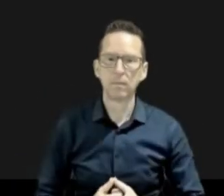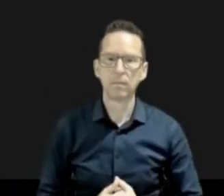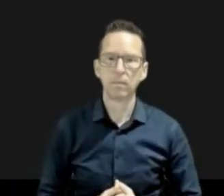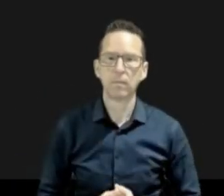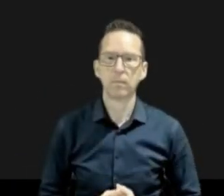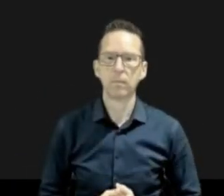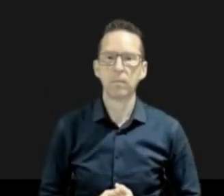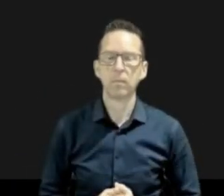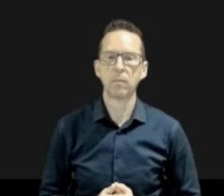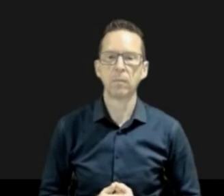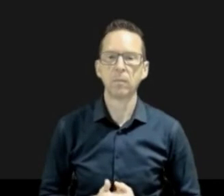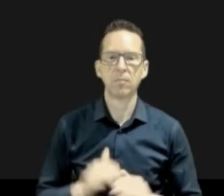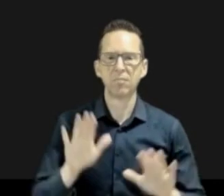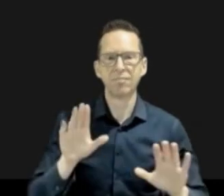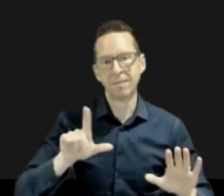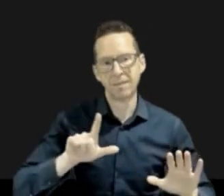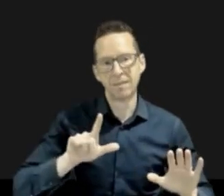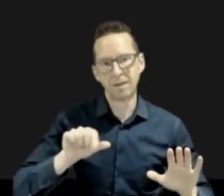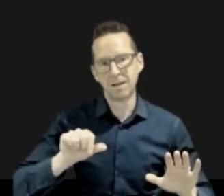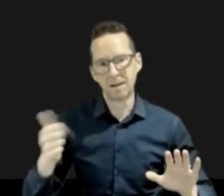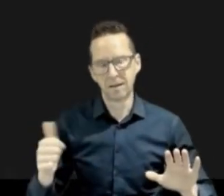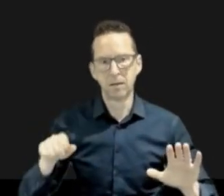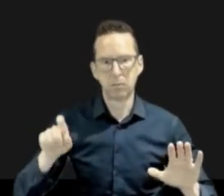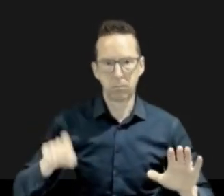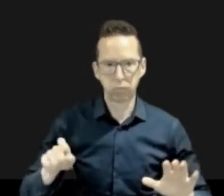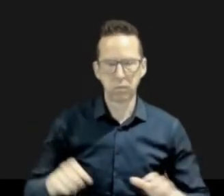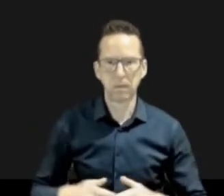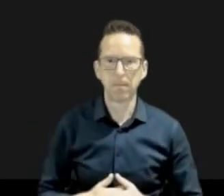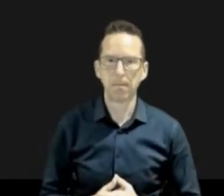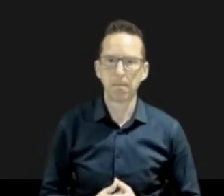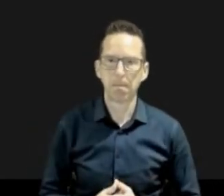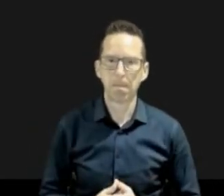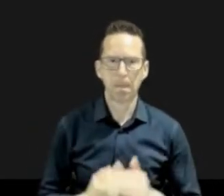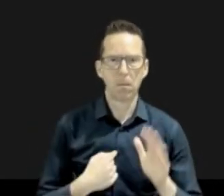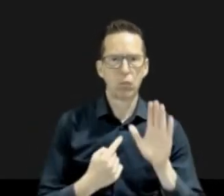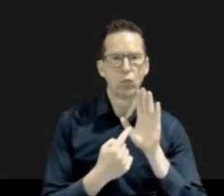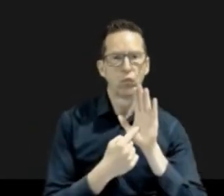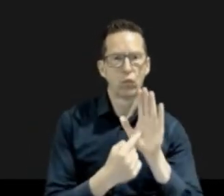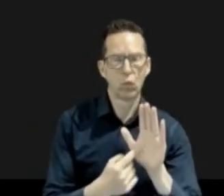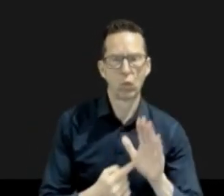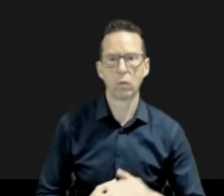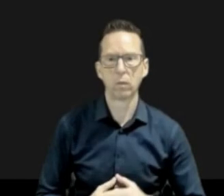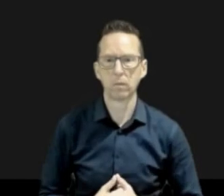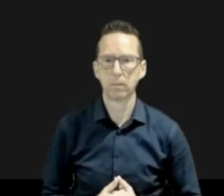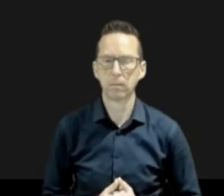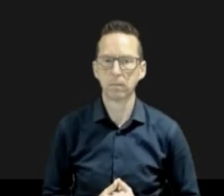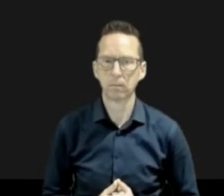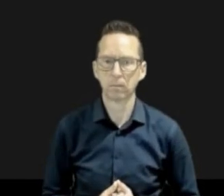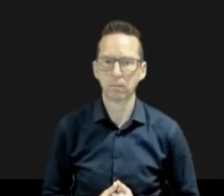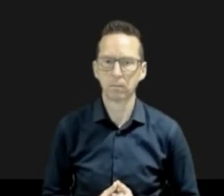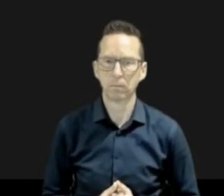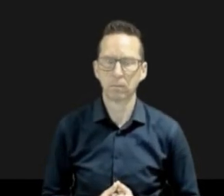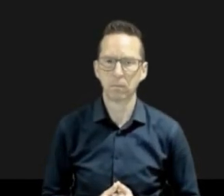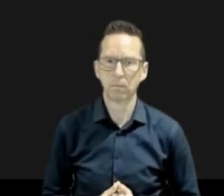aplicaciones que considero importantes desde el punto de vista de